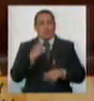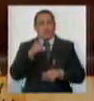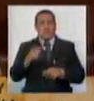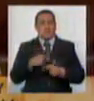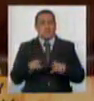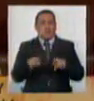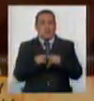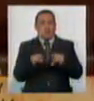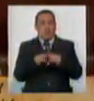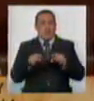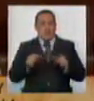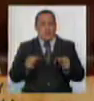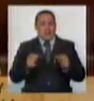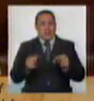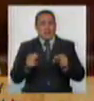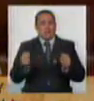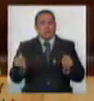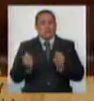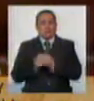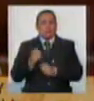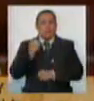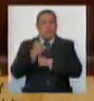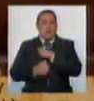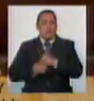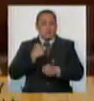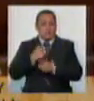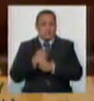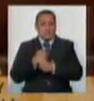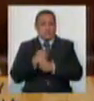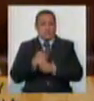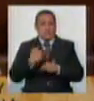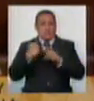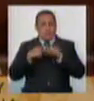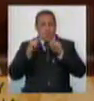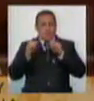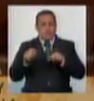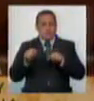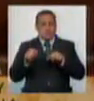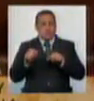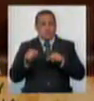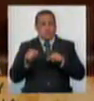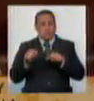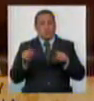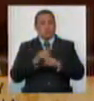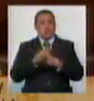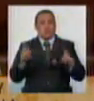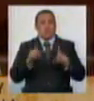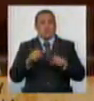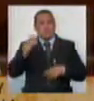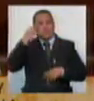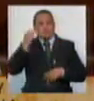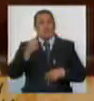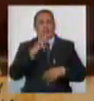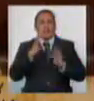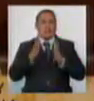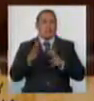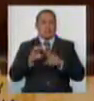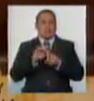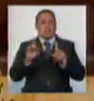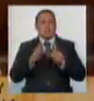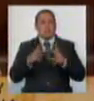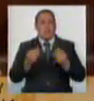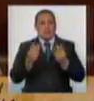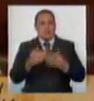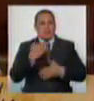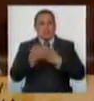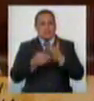cáncer que nos acompaña desde siglos. Por esa no es excusa para dejar que este